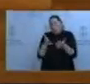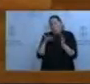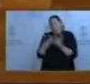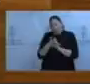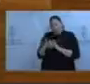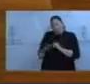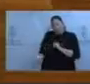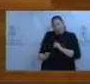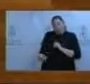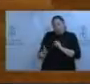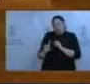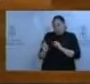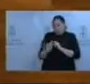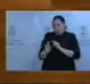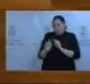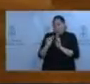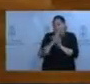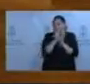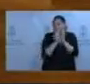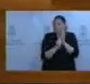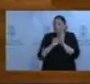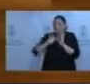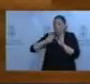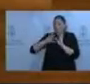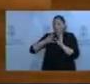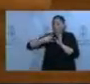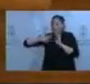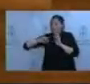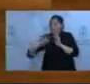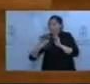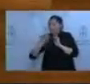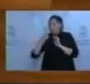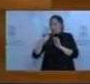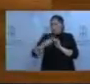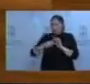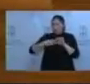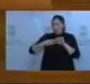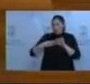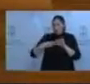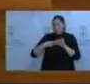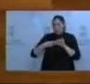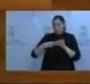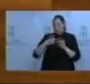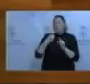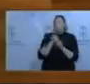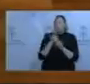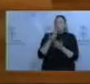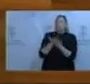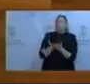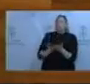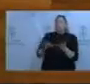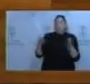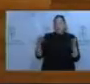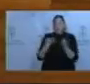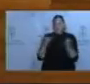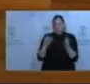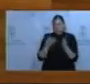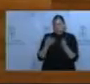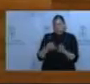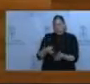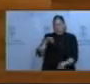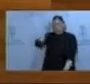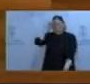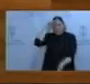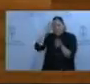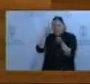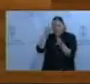dos últimos puntos, el punto cuarto y el punto quinto, que lo que se contempla, lo que pedimos es detallar los